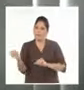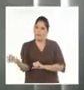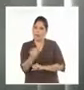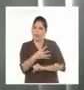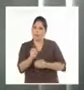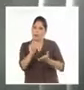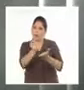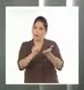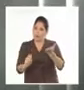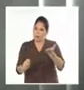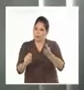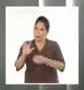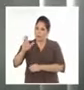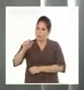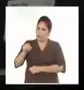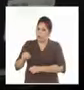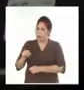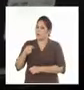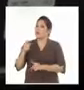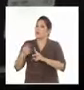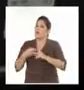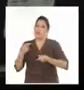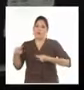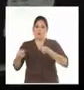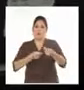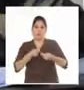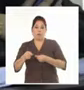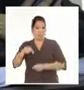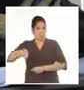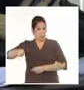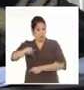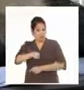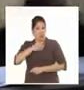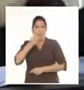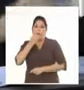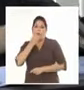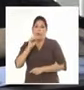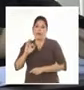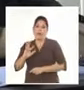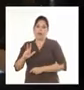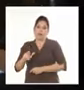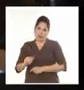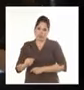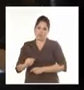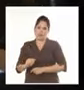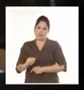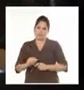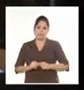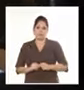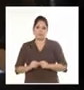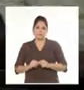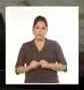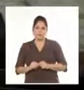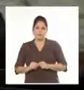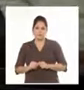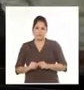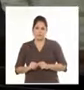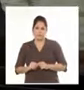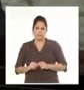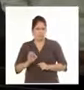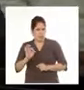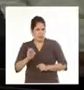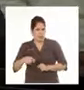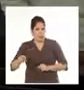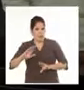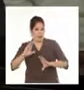de documentos bancarios y de comercio como medio afín para cometer un delito de cohecho de carácter continuado a